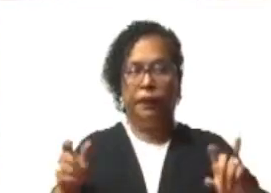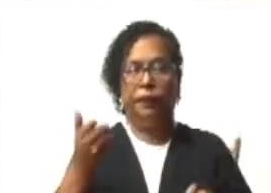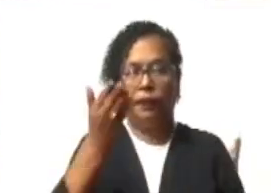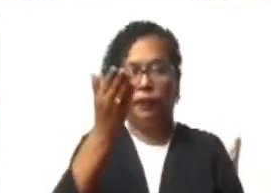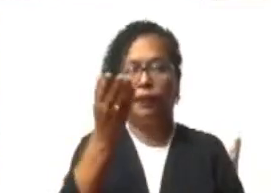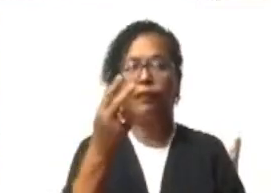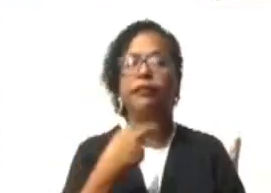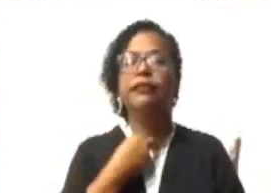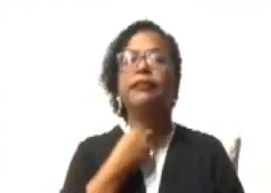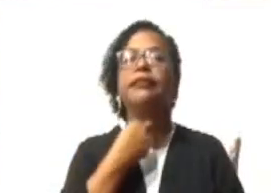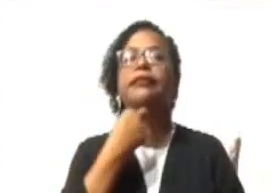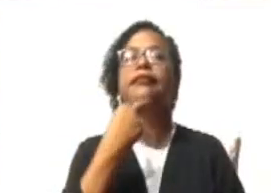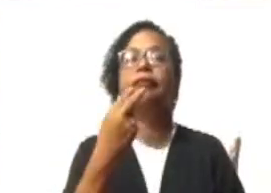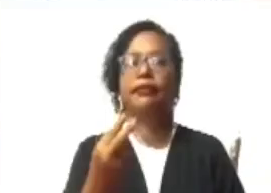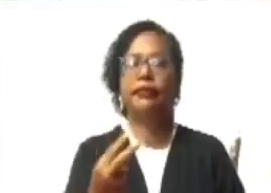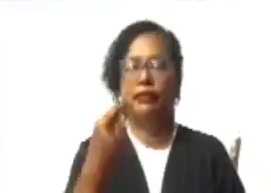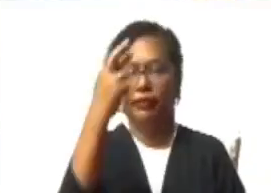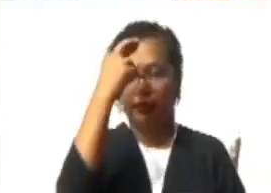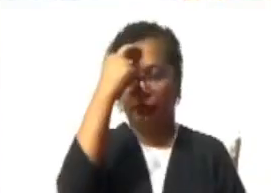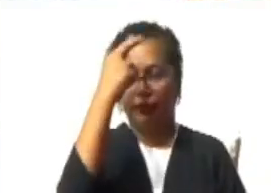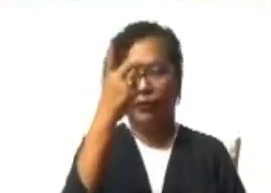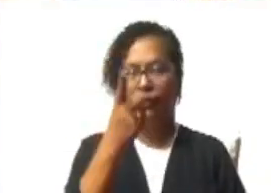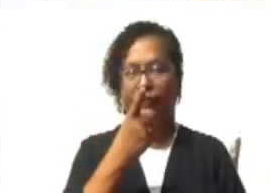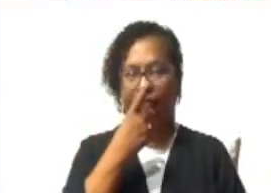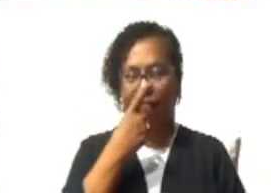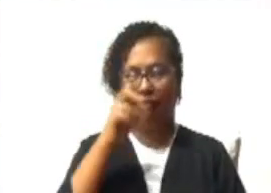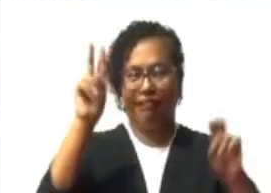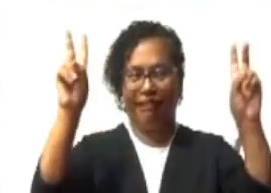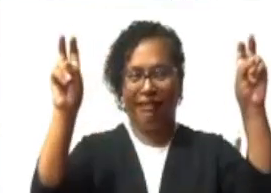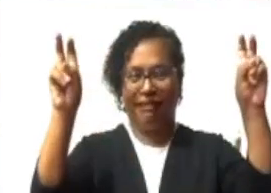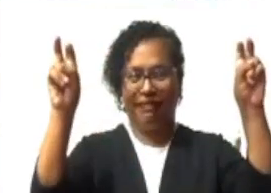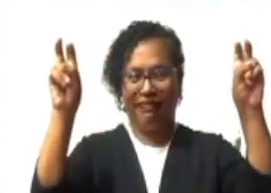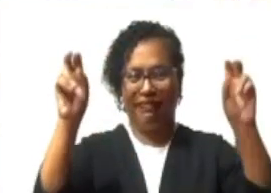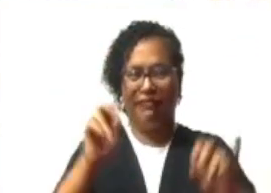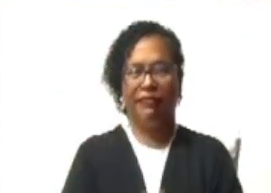la voz de la República Dominicana.